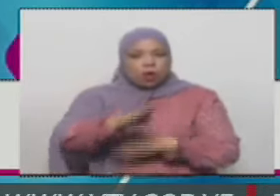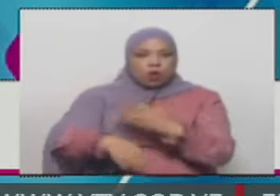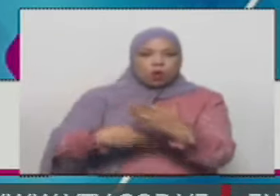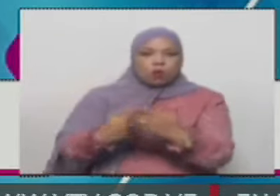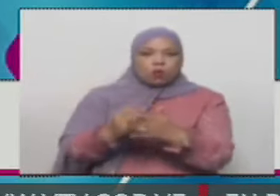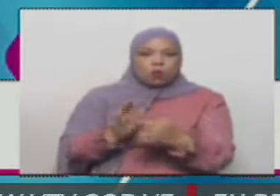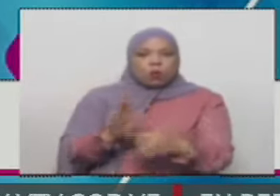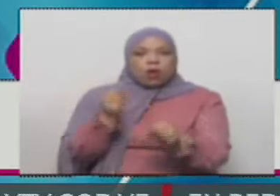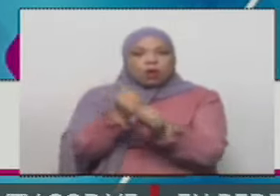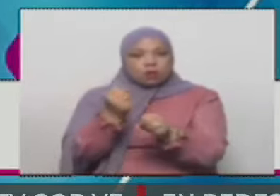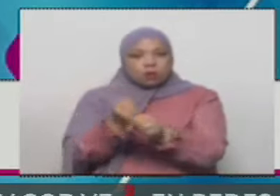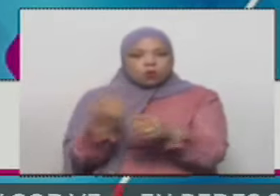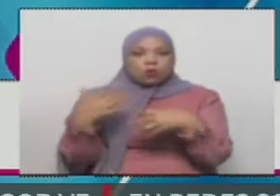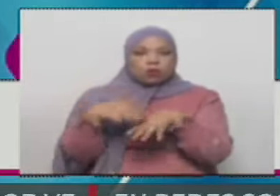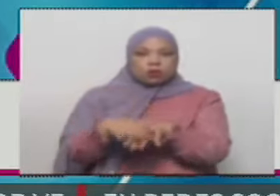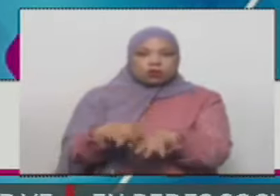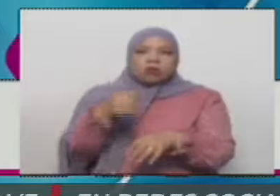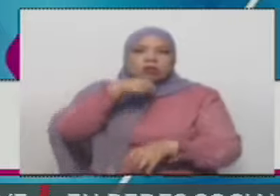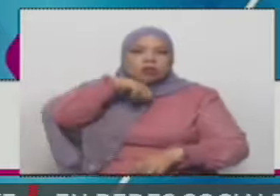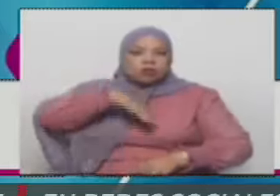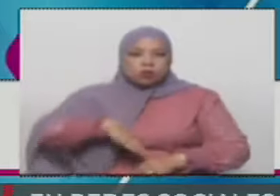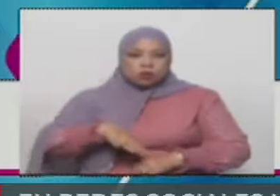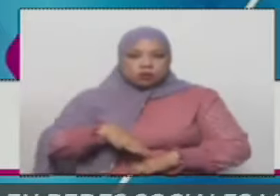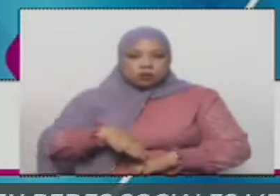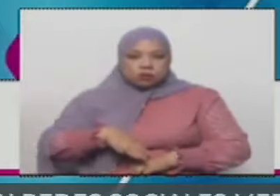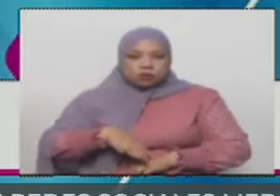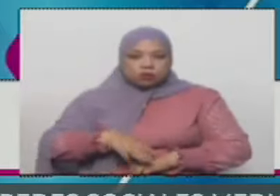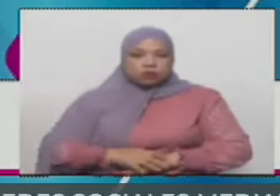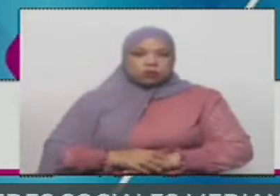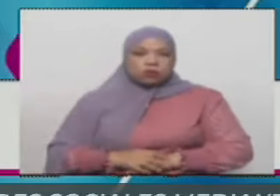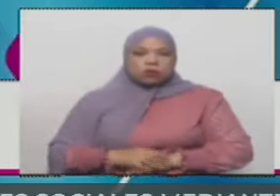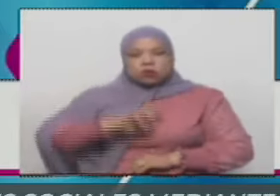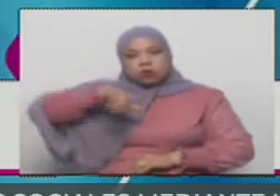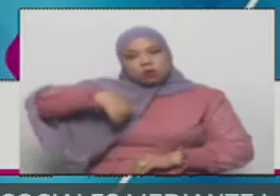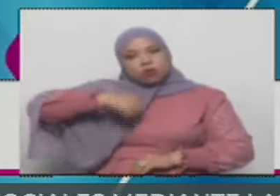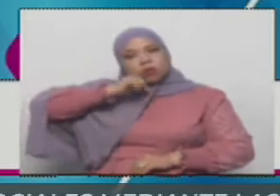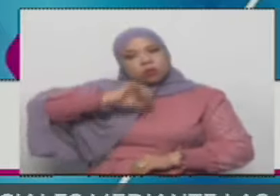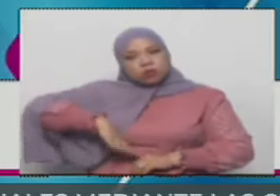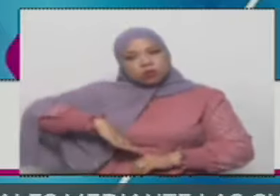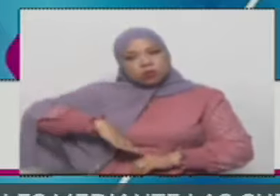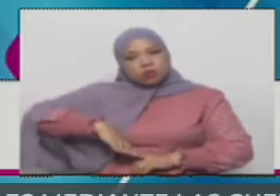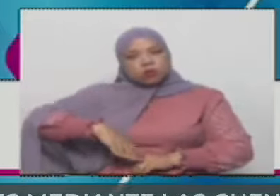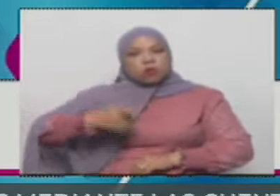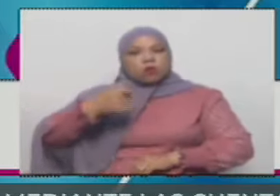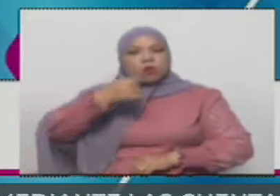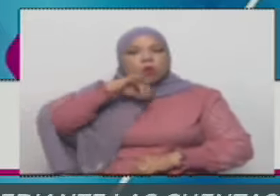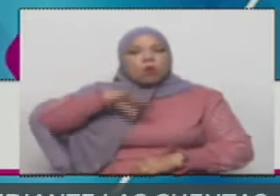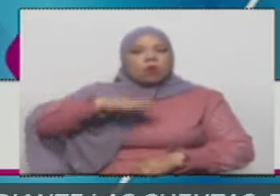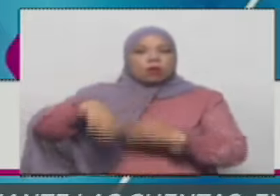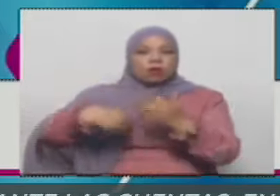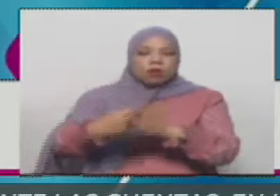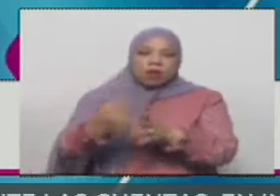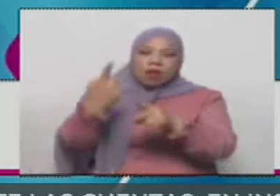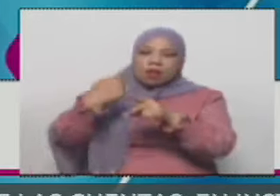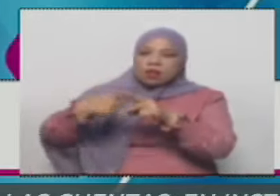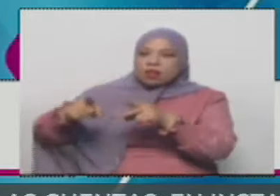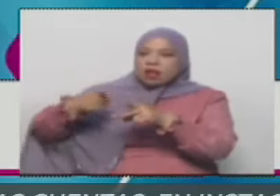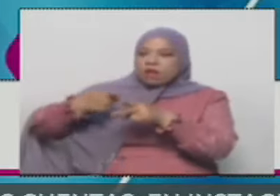sea, tiene una historia. Nuestra historia es la historia de la